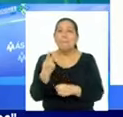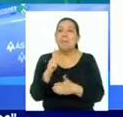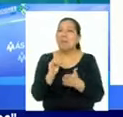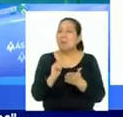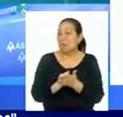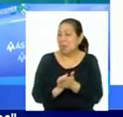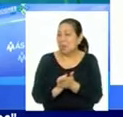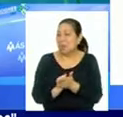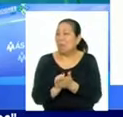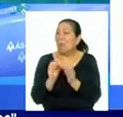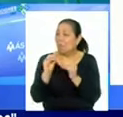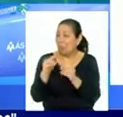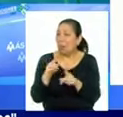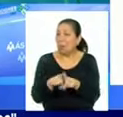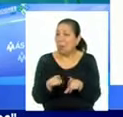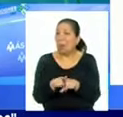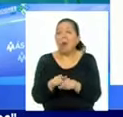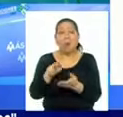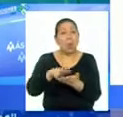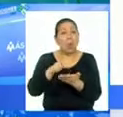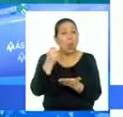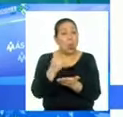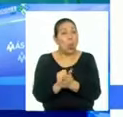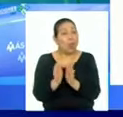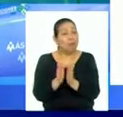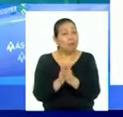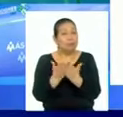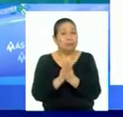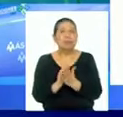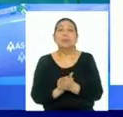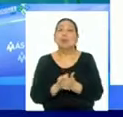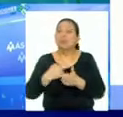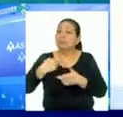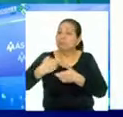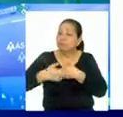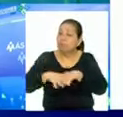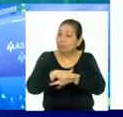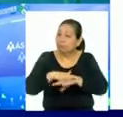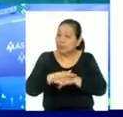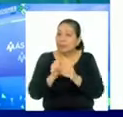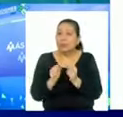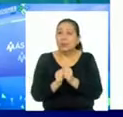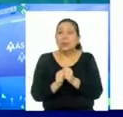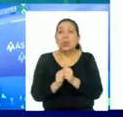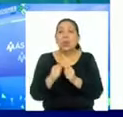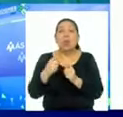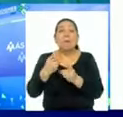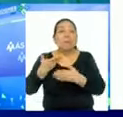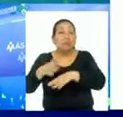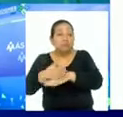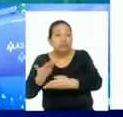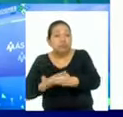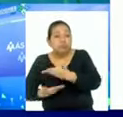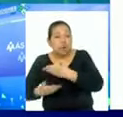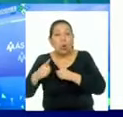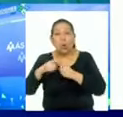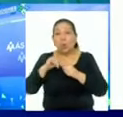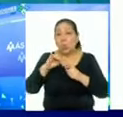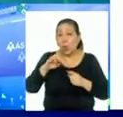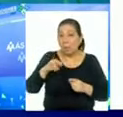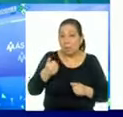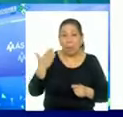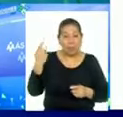oportuna. Se aprobó un nuevo texto de procedimientos administrativos operativo Stupa para migraciones, que lo estaban esperando